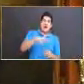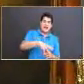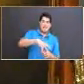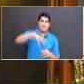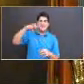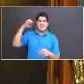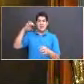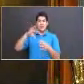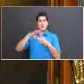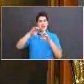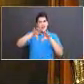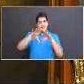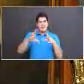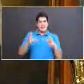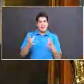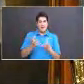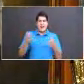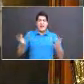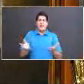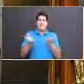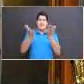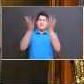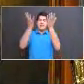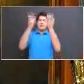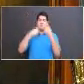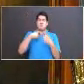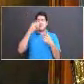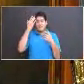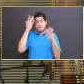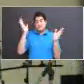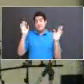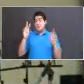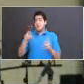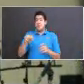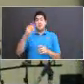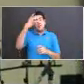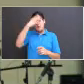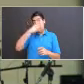arrebatados. Eso también, hermano, ¿yo qué culpa tengo que esté ahí en la Biblia?